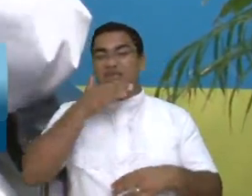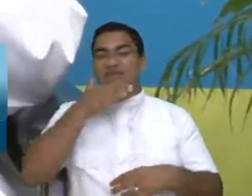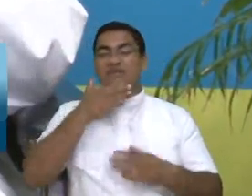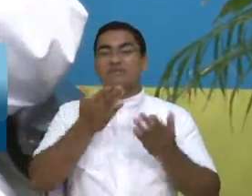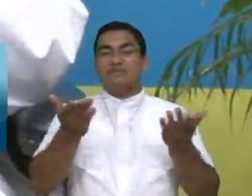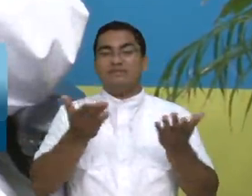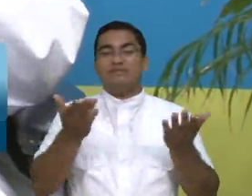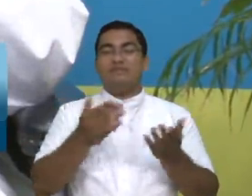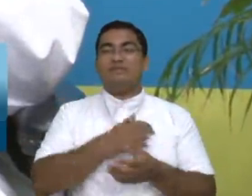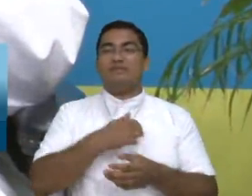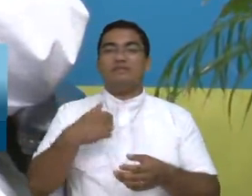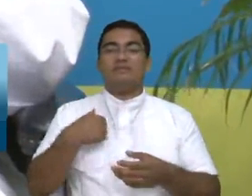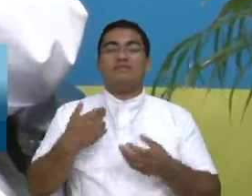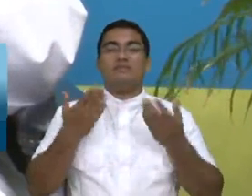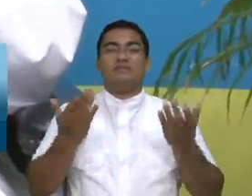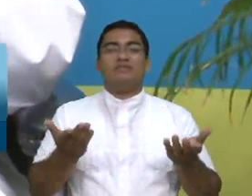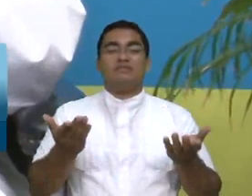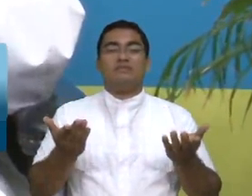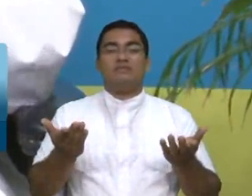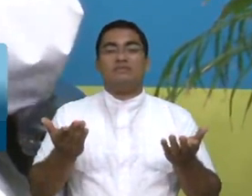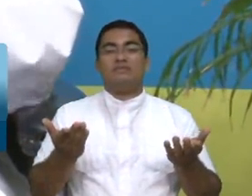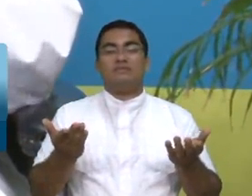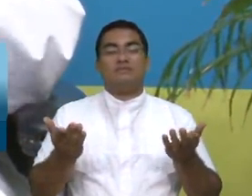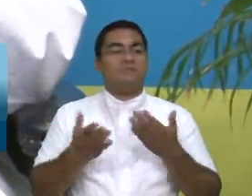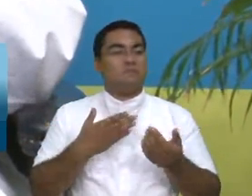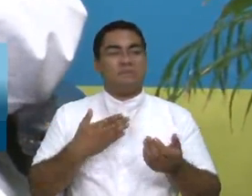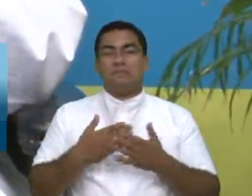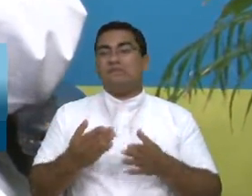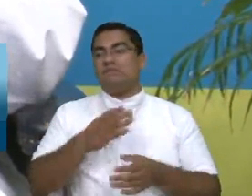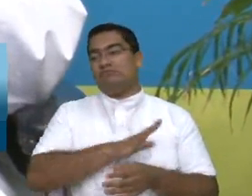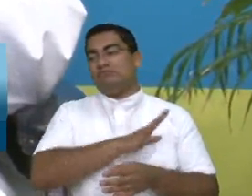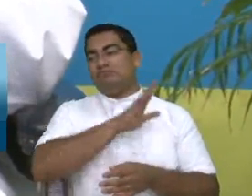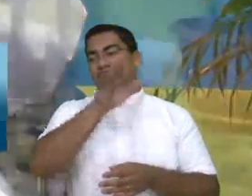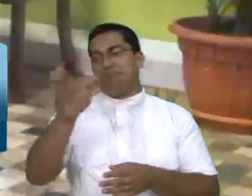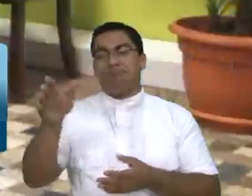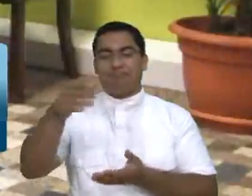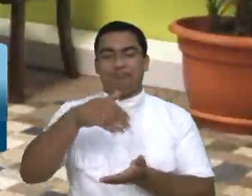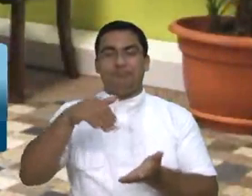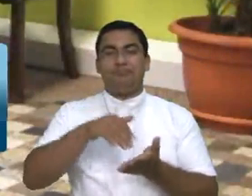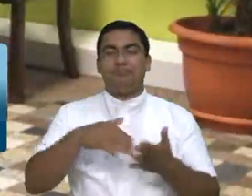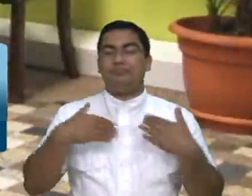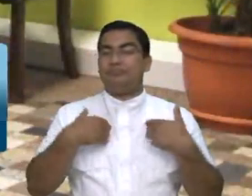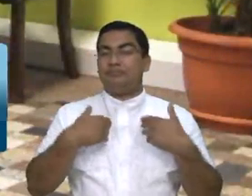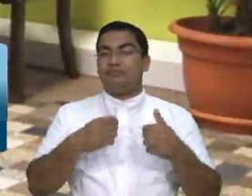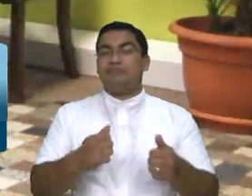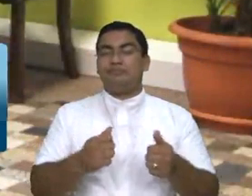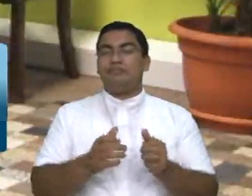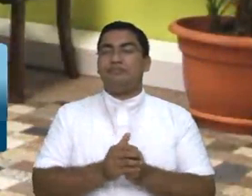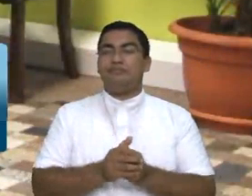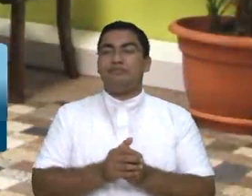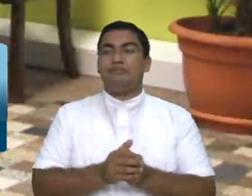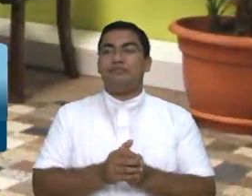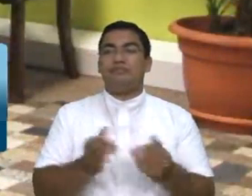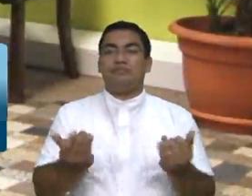dónde o qué hacer, ¿verdad? A dónde acudir. Tienen que ir al centro de salud más cercano si tienen este tipo de problemas. Claro, de y está la